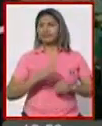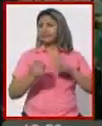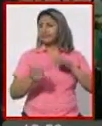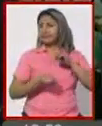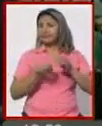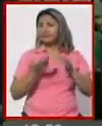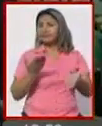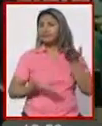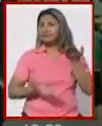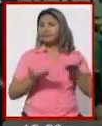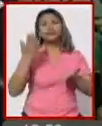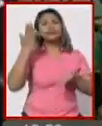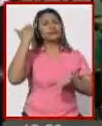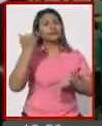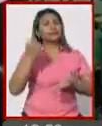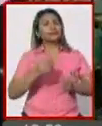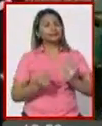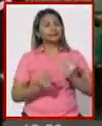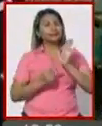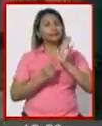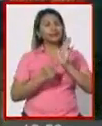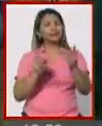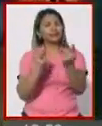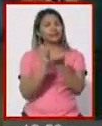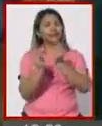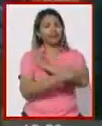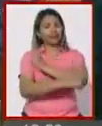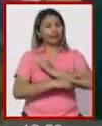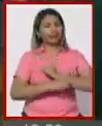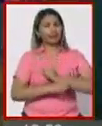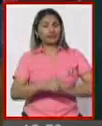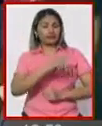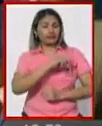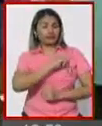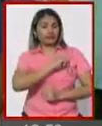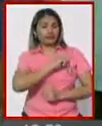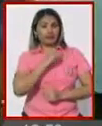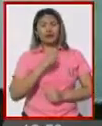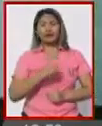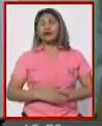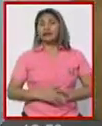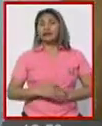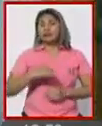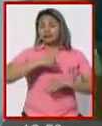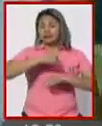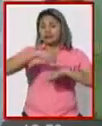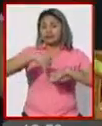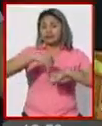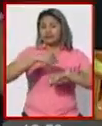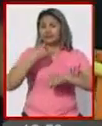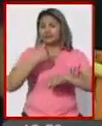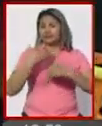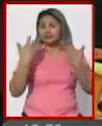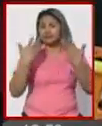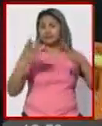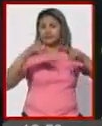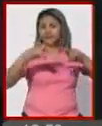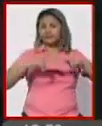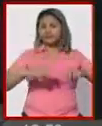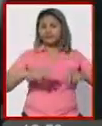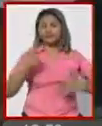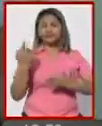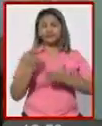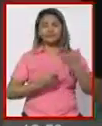Puede ser que sea una venganza por lo que yo ahora la pillé robando a ella. La Fuerza Especial de Lucha contra el Crimen de la Pampa de la Isla ya se encuentra realizando